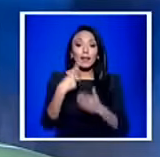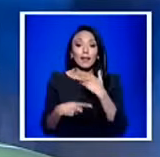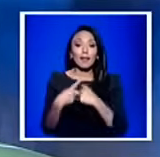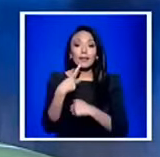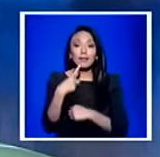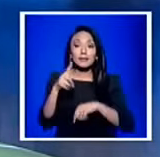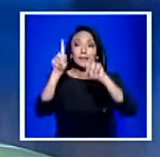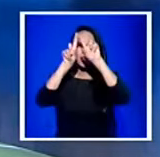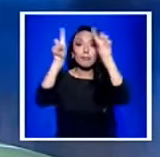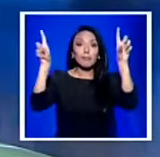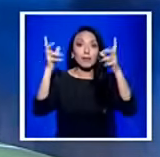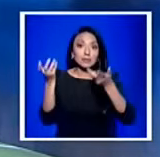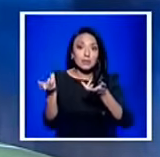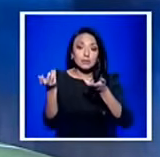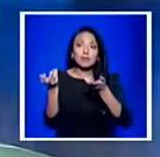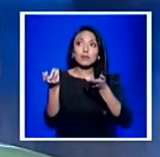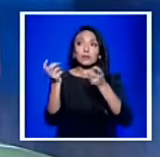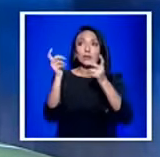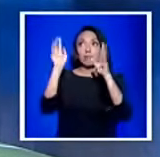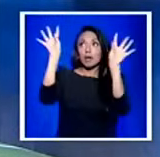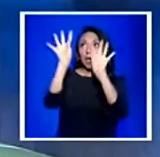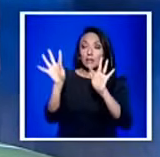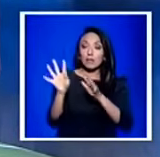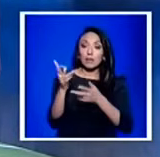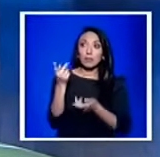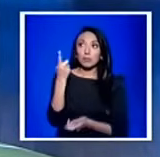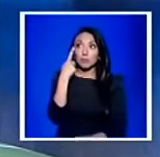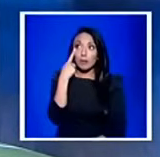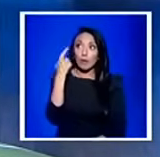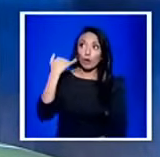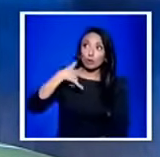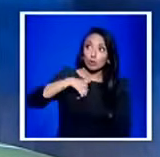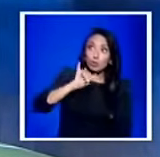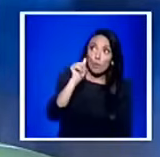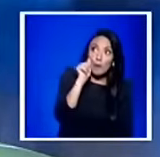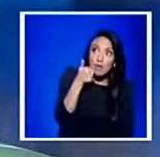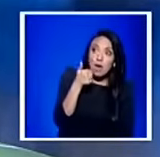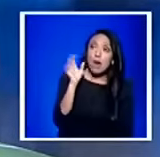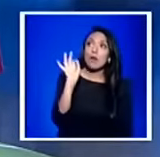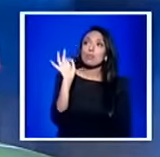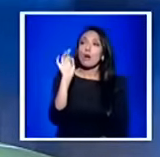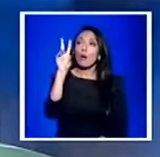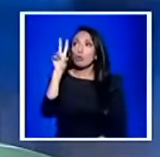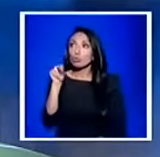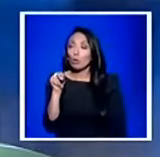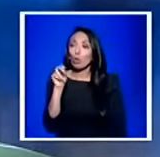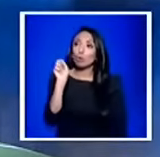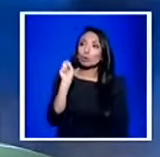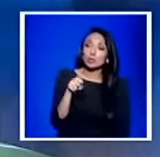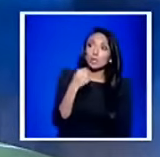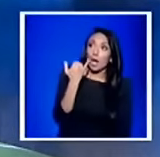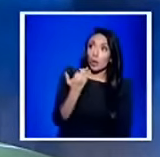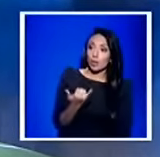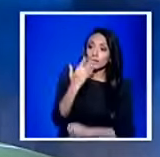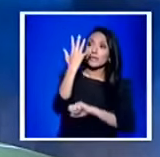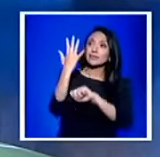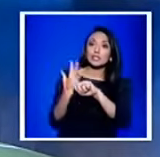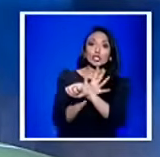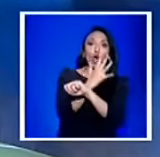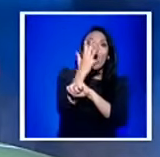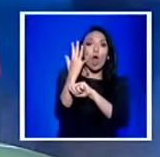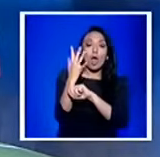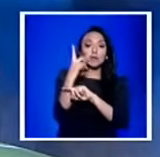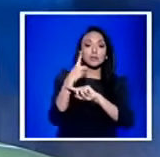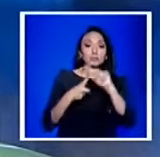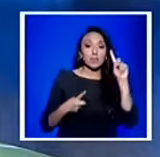a conseguir, si van a seguir estos cortes de energía, si se van a mantener en estas 5 horas que hasta el momento nos están quitando la luz. Cuando decías